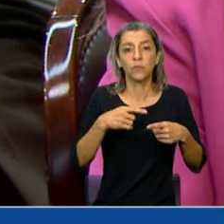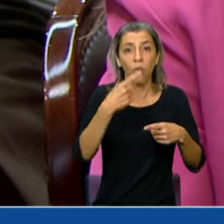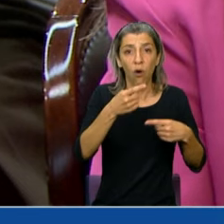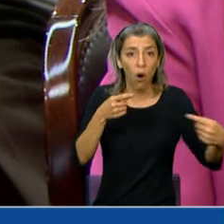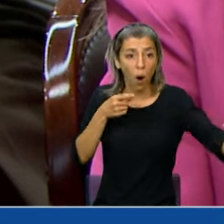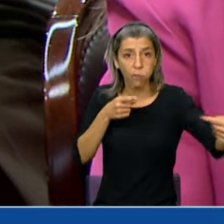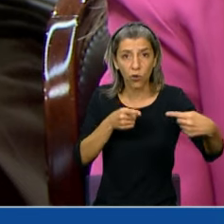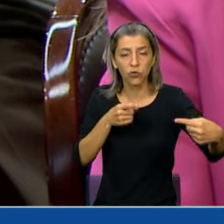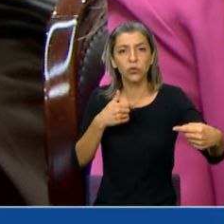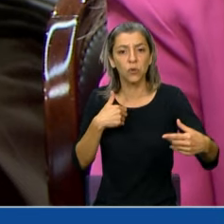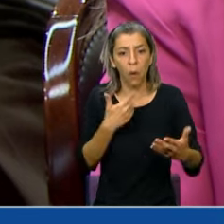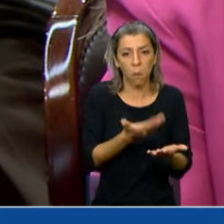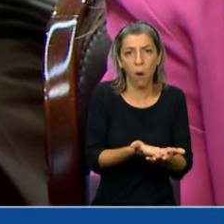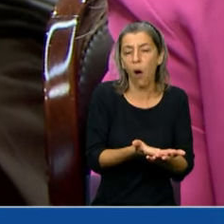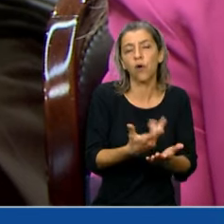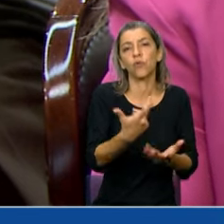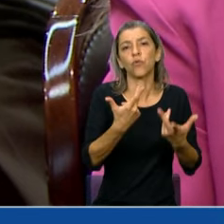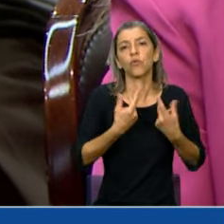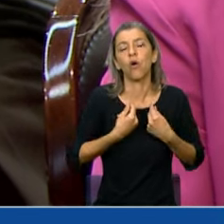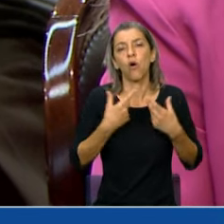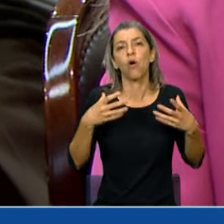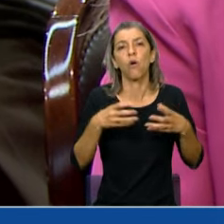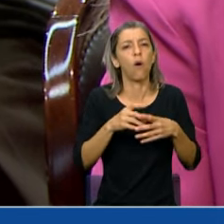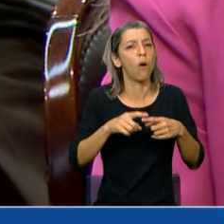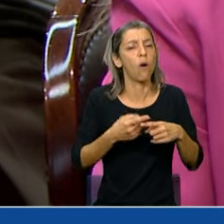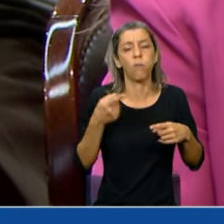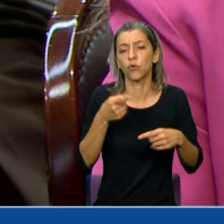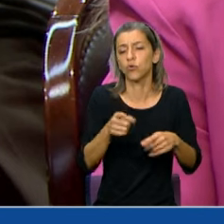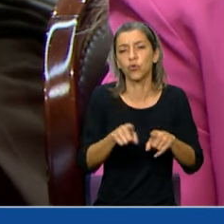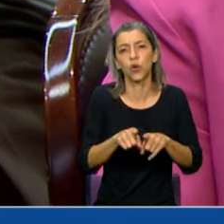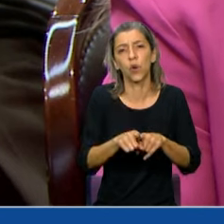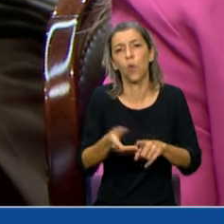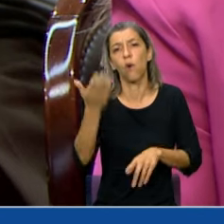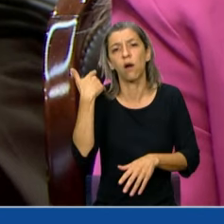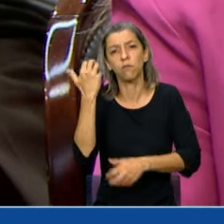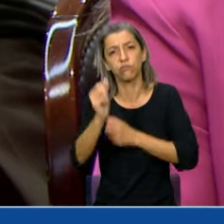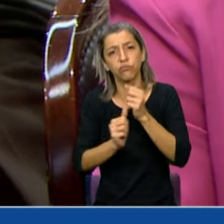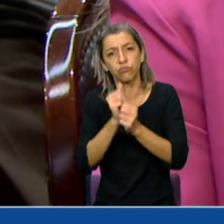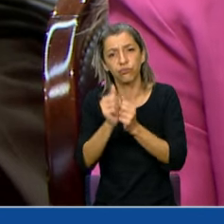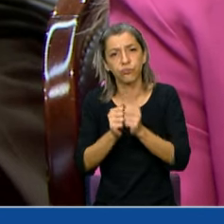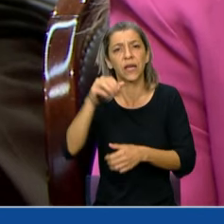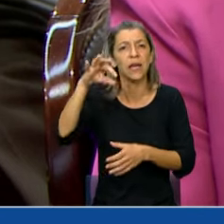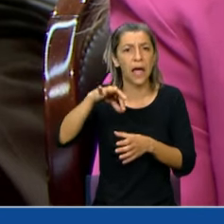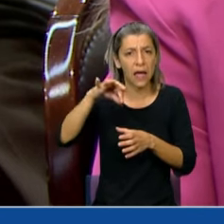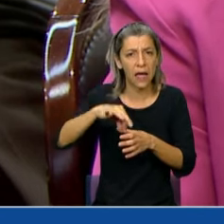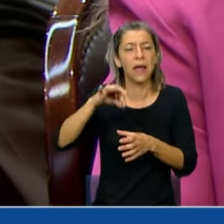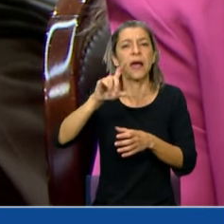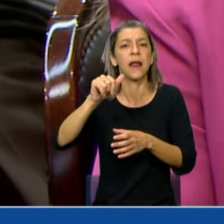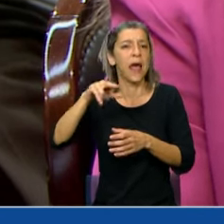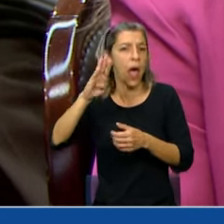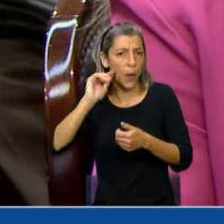de este tipo de proyectos como fue con la Industria Del Cannabis como fue con la actividad orgánica y